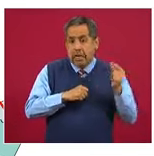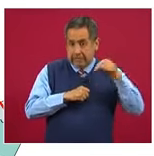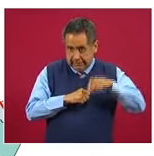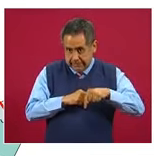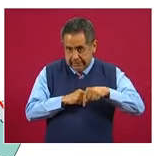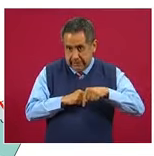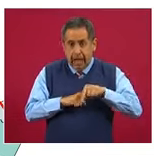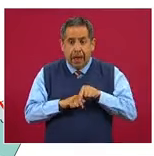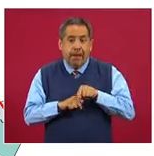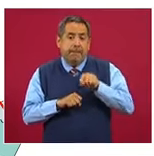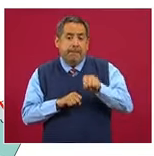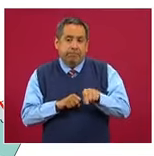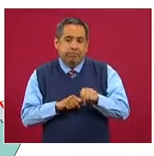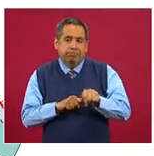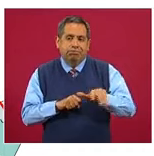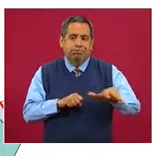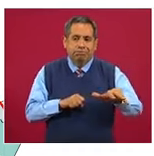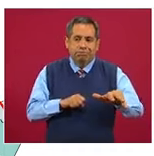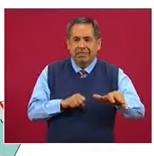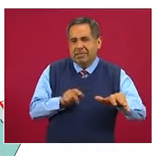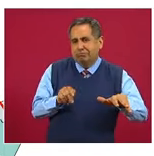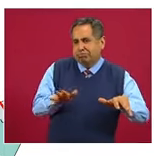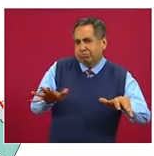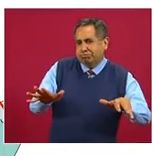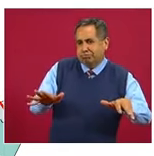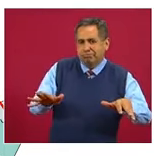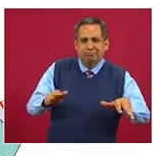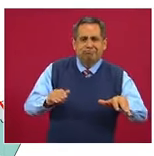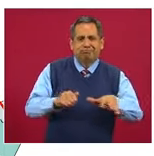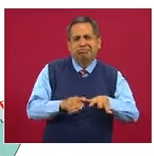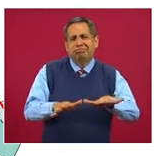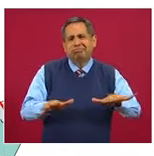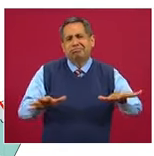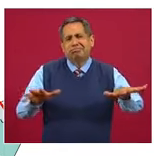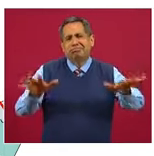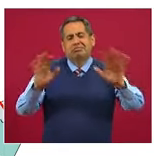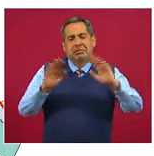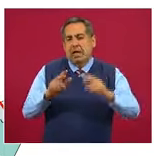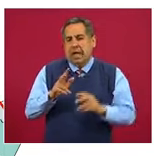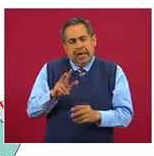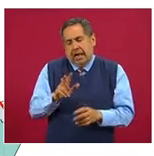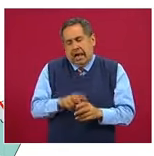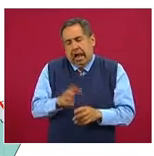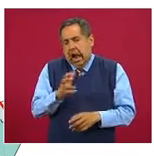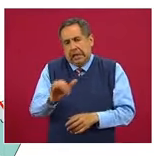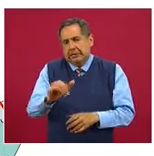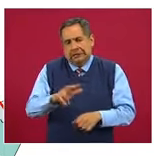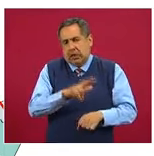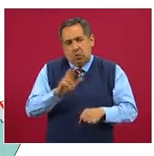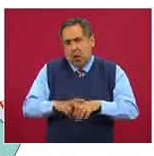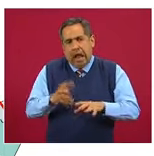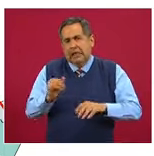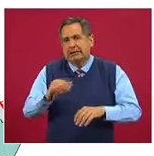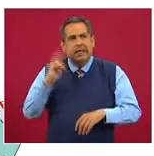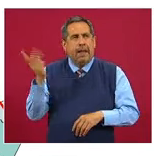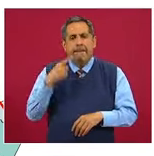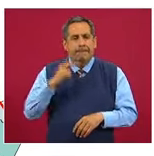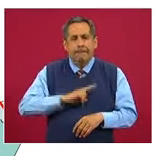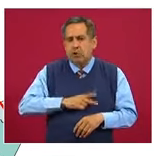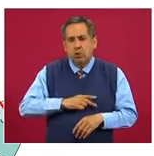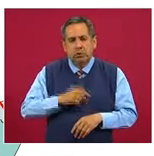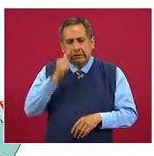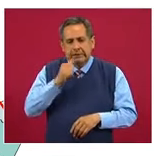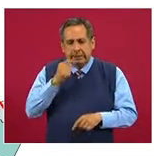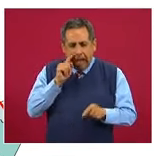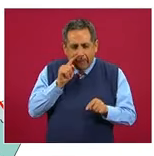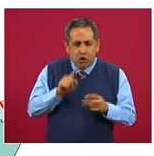ahí se fueron a algunos otros lugares de la República. Esta es una dispersión normal y natural del virus que la vamos siguiendo y